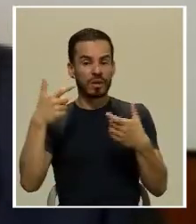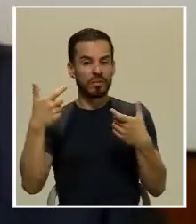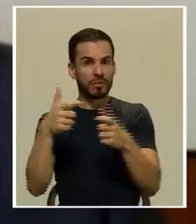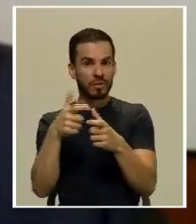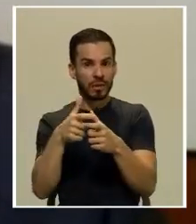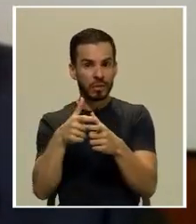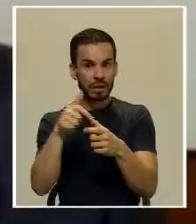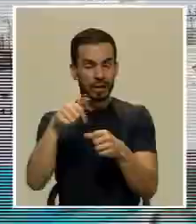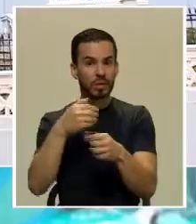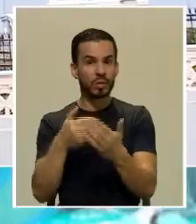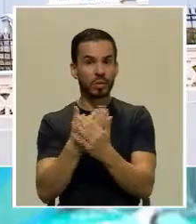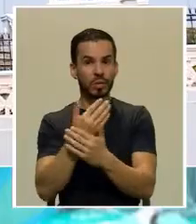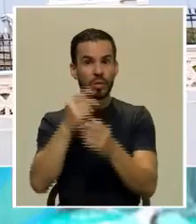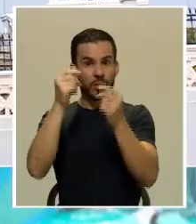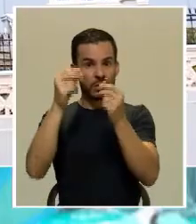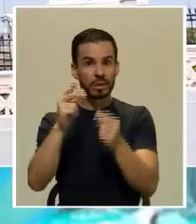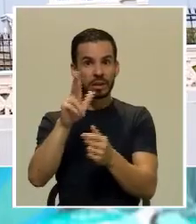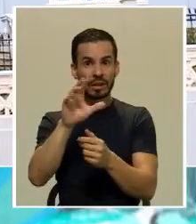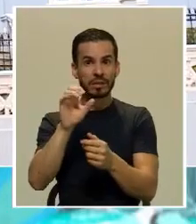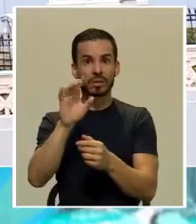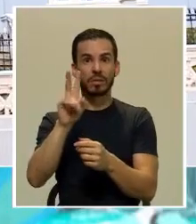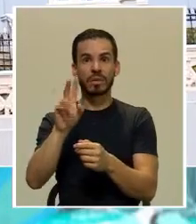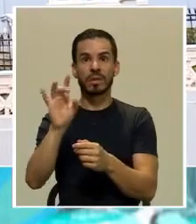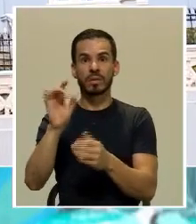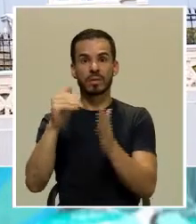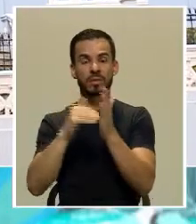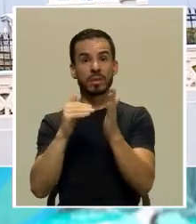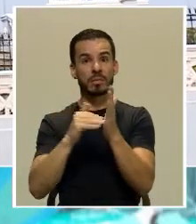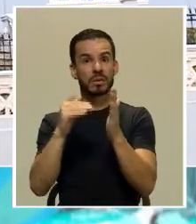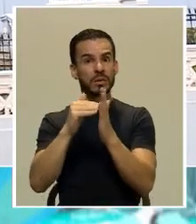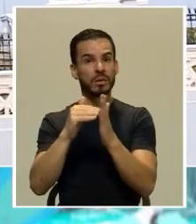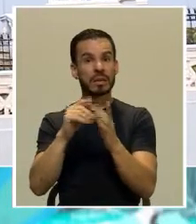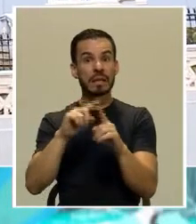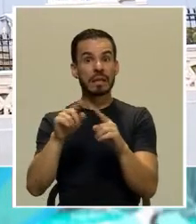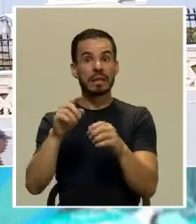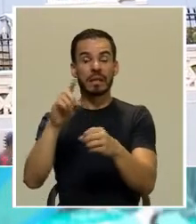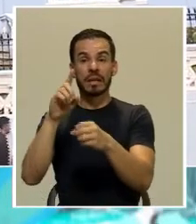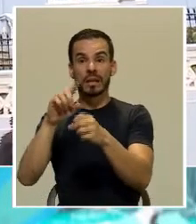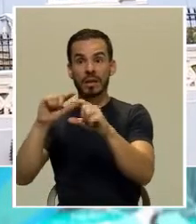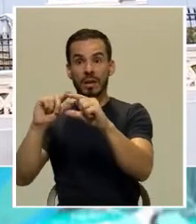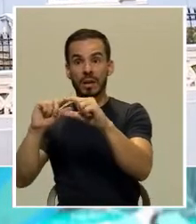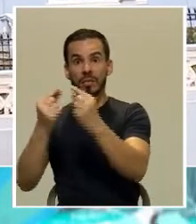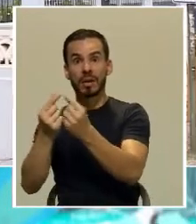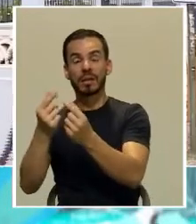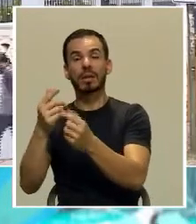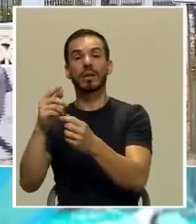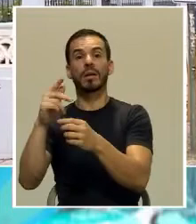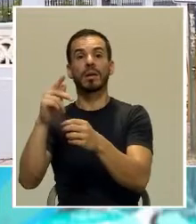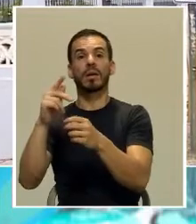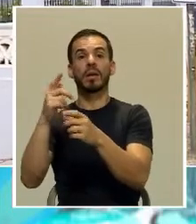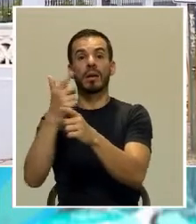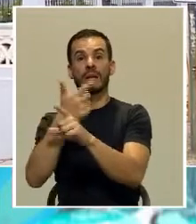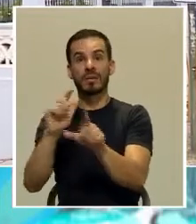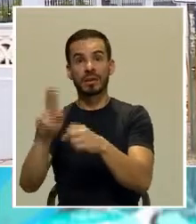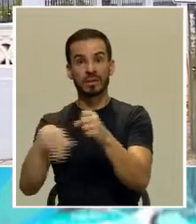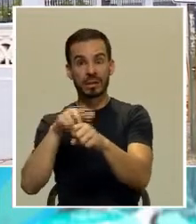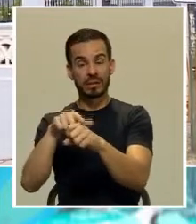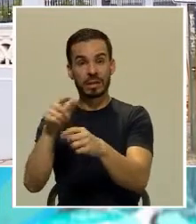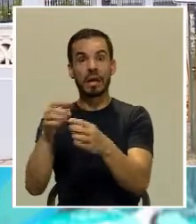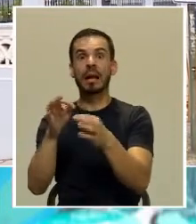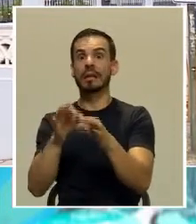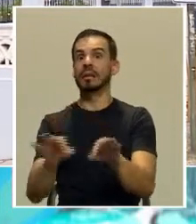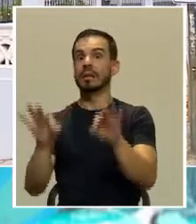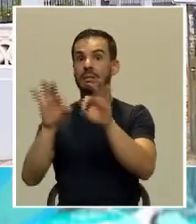recortando en este nuevo presupuesto 328 mil millones y la fracción del Partido de Liberación Nacional, que es la fracción